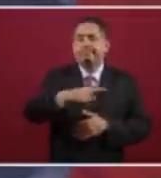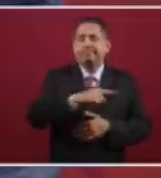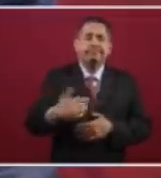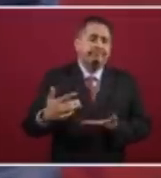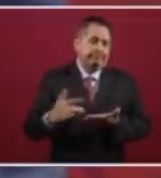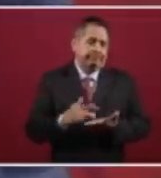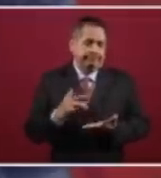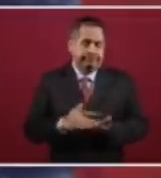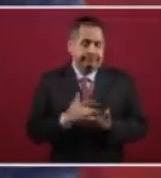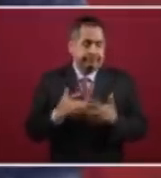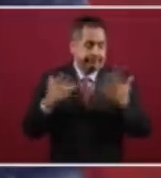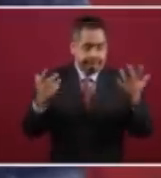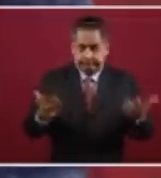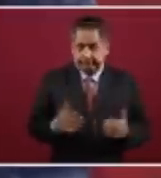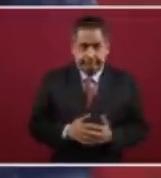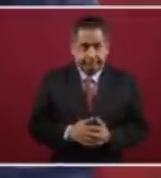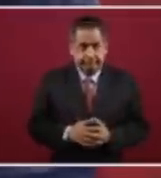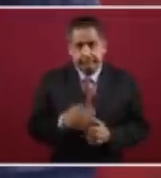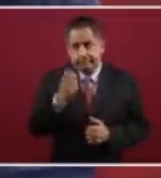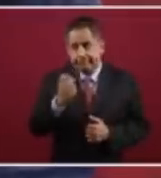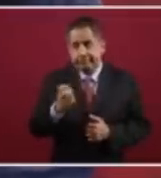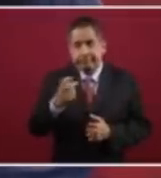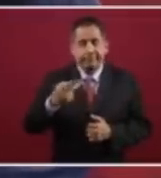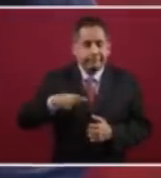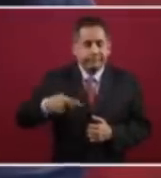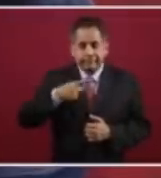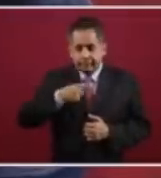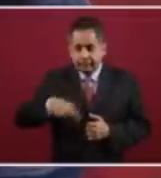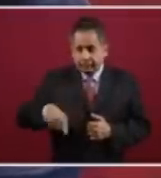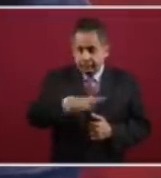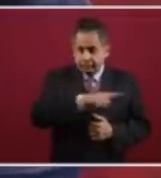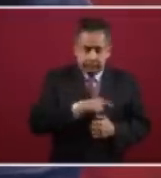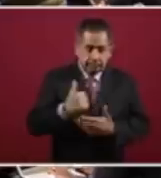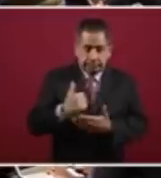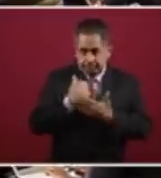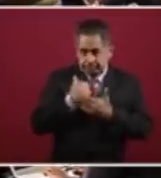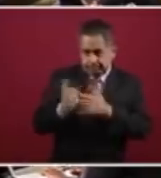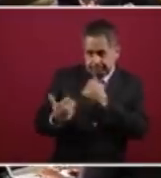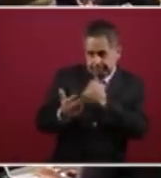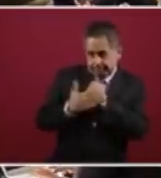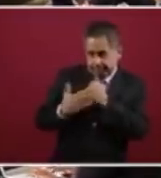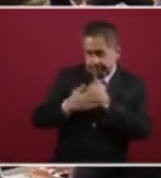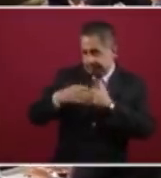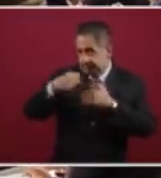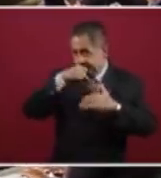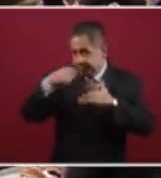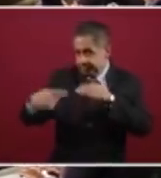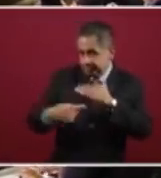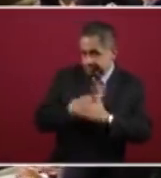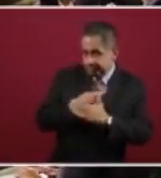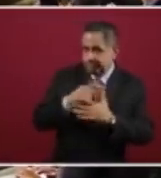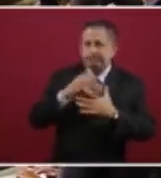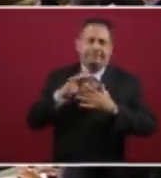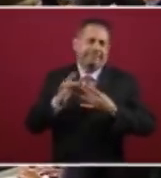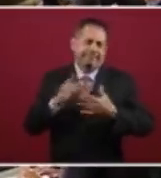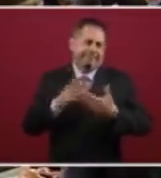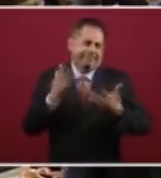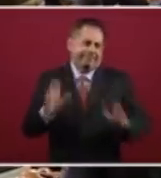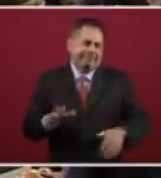Entonces, la gente es la que nos ayuda. ¿Qué le diría yo a